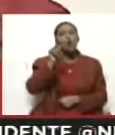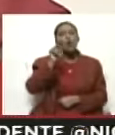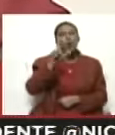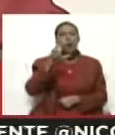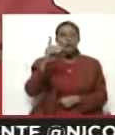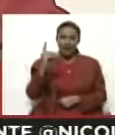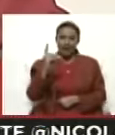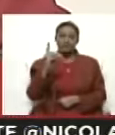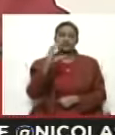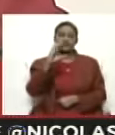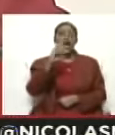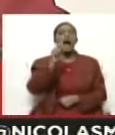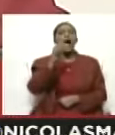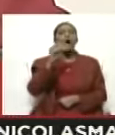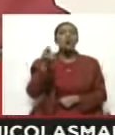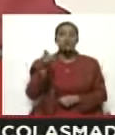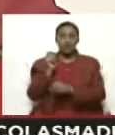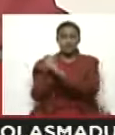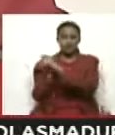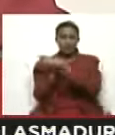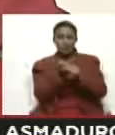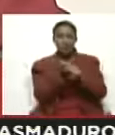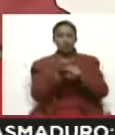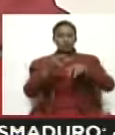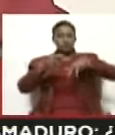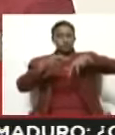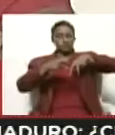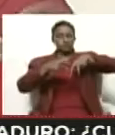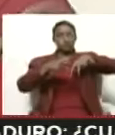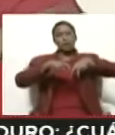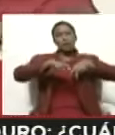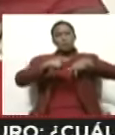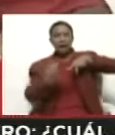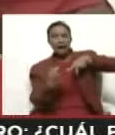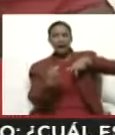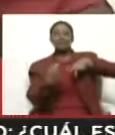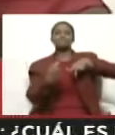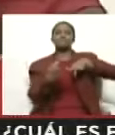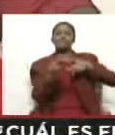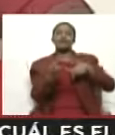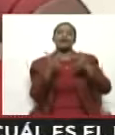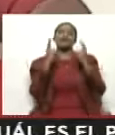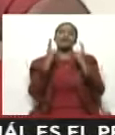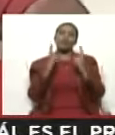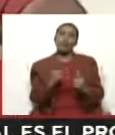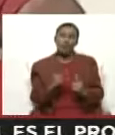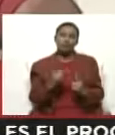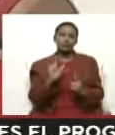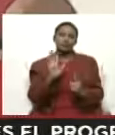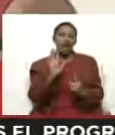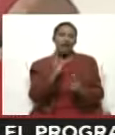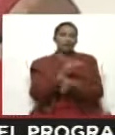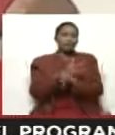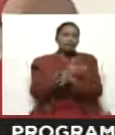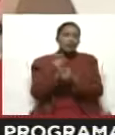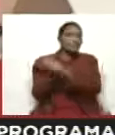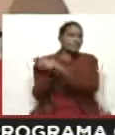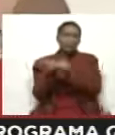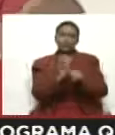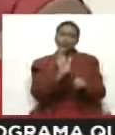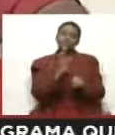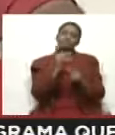muchacho joven, una persona joven con mucha disposición, y estamos seguros que se recuperará más